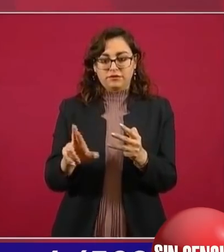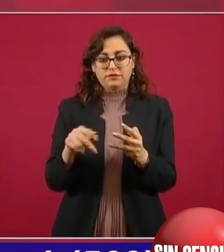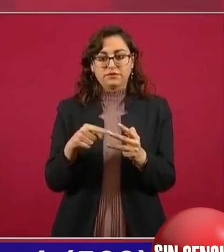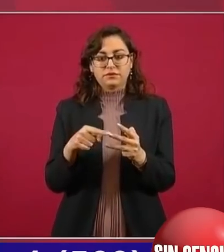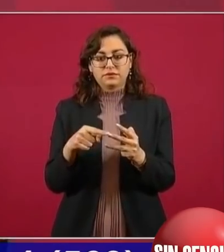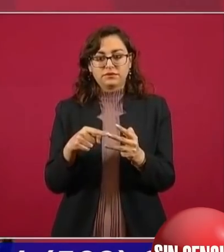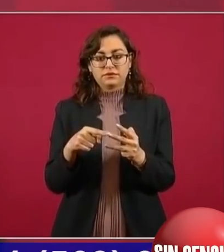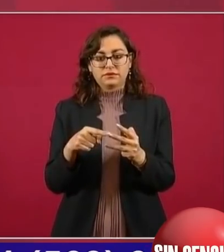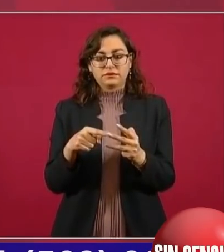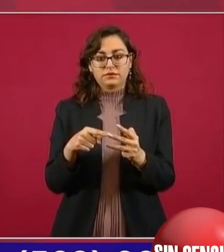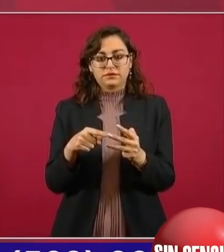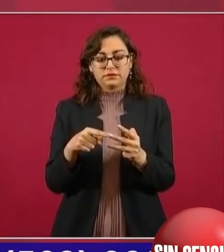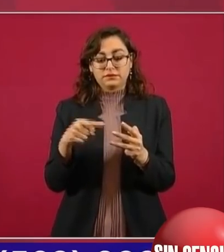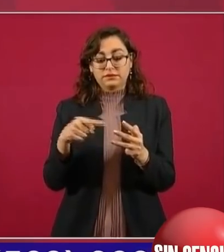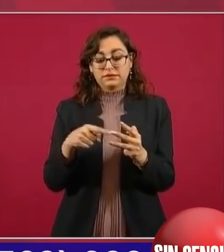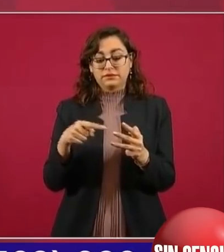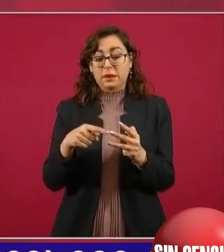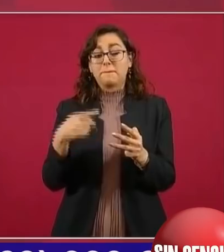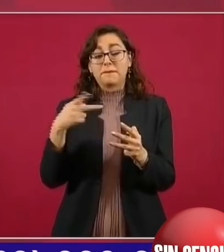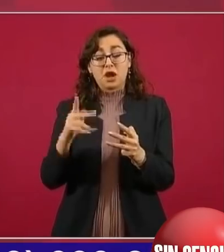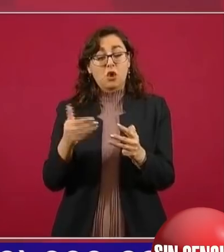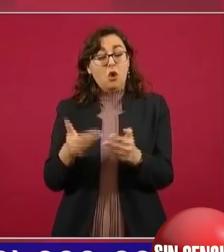ese partido se transforma